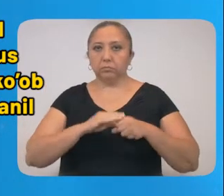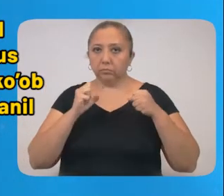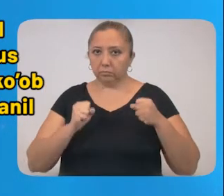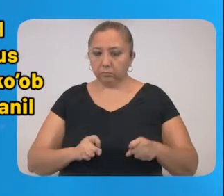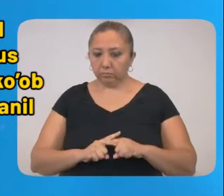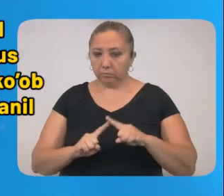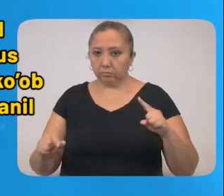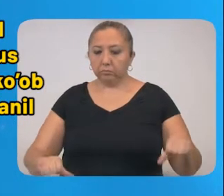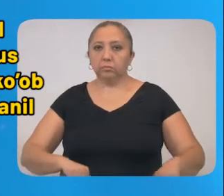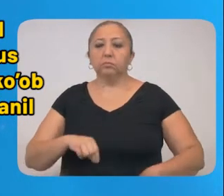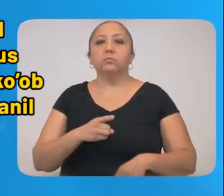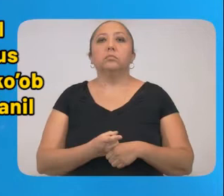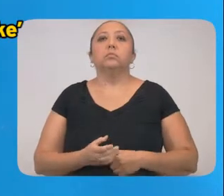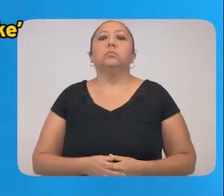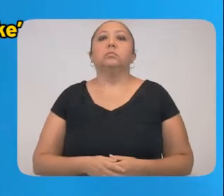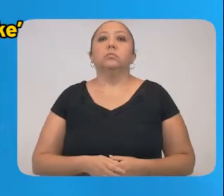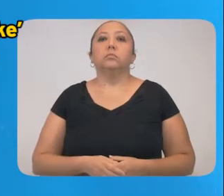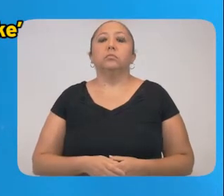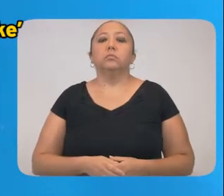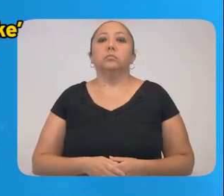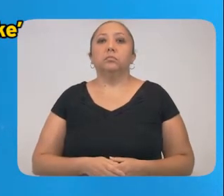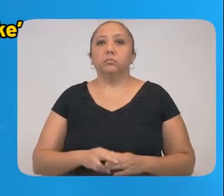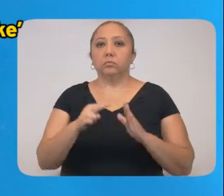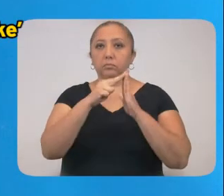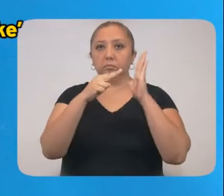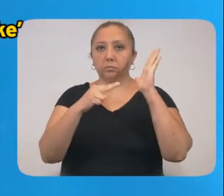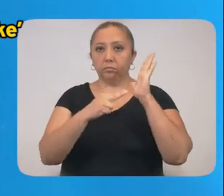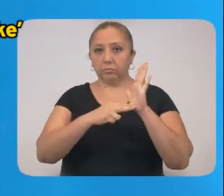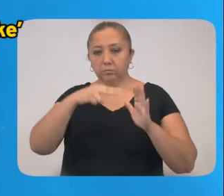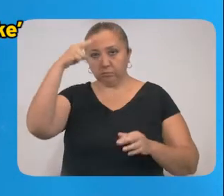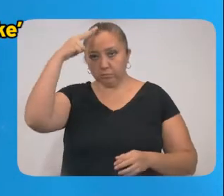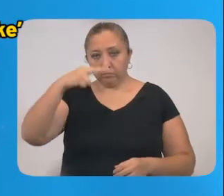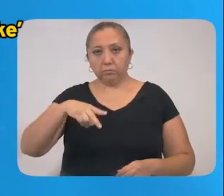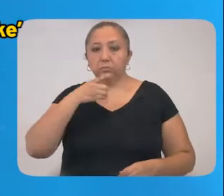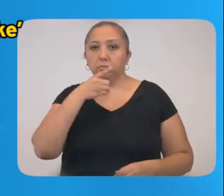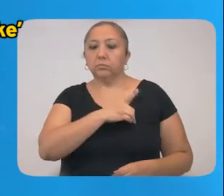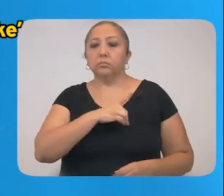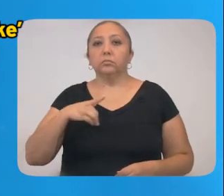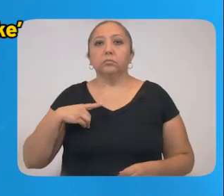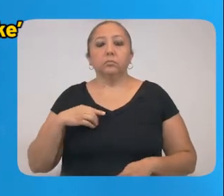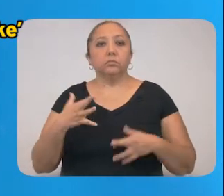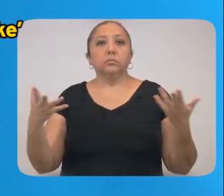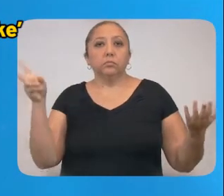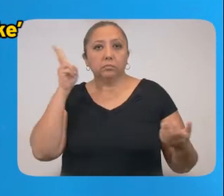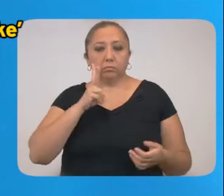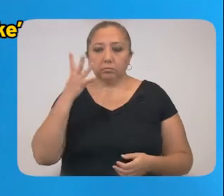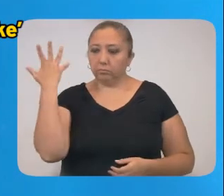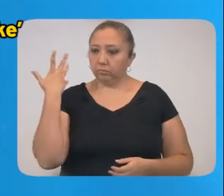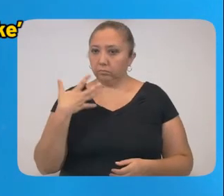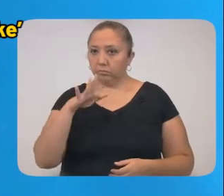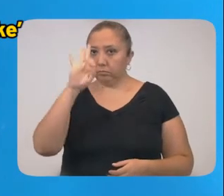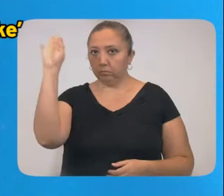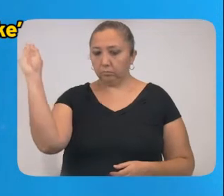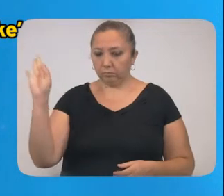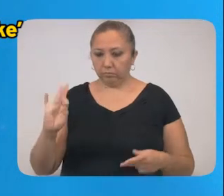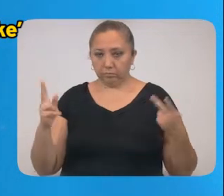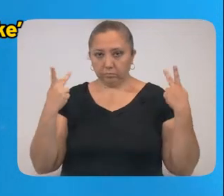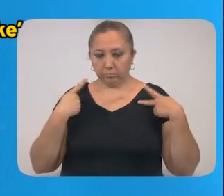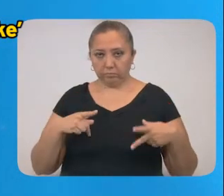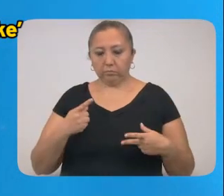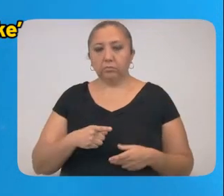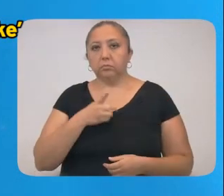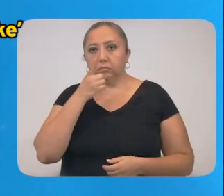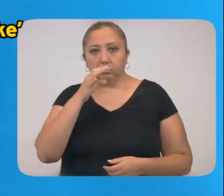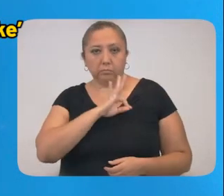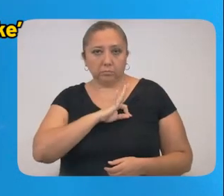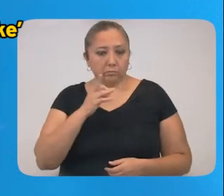seguro a diversas actividades. La norma de la Federación marca que se deben realizar pruebas al 10% de los pacientes